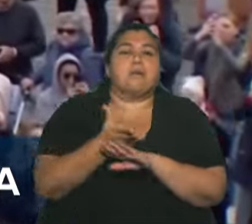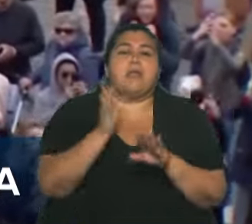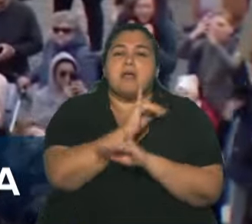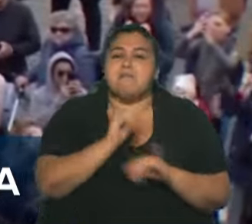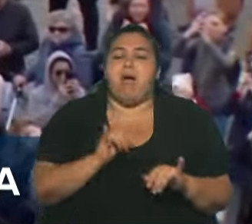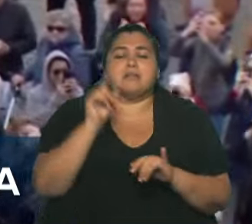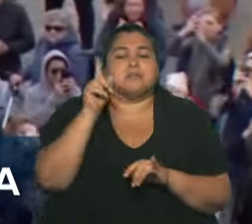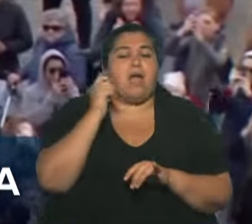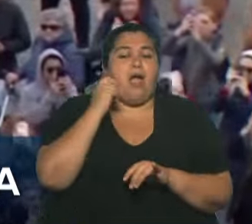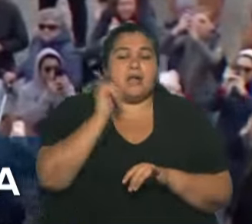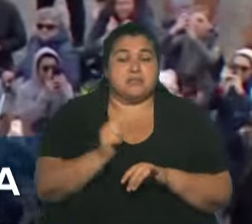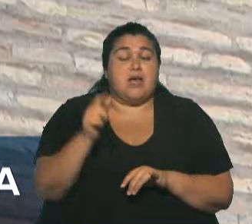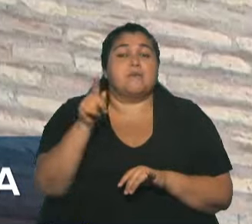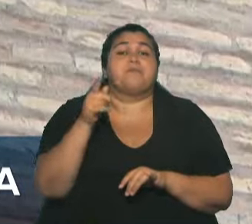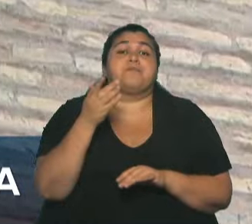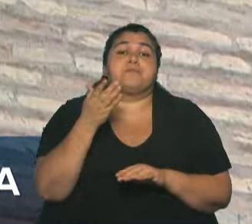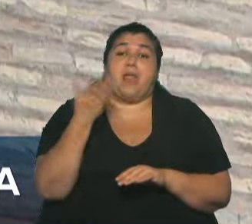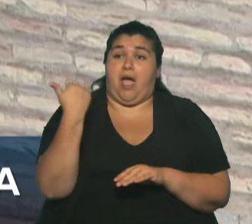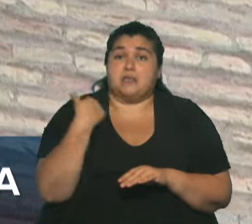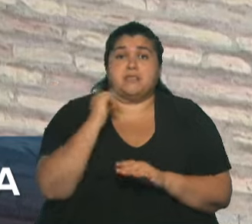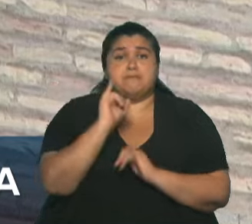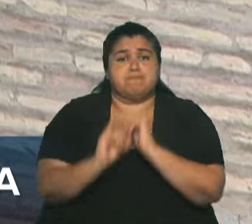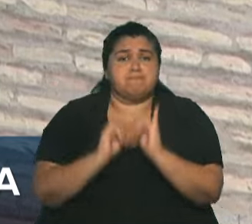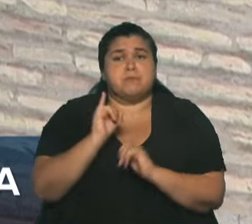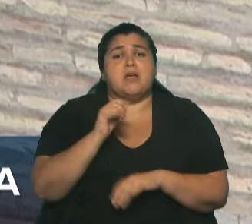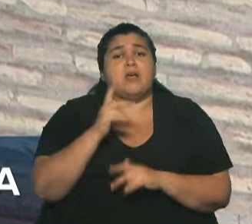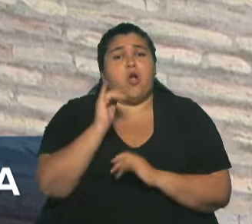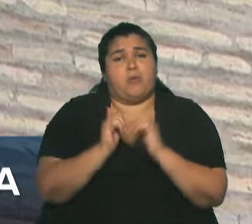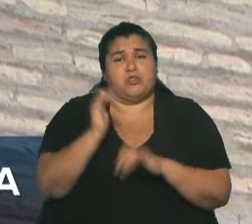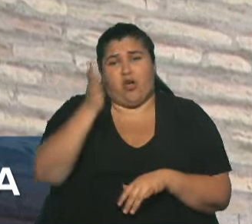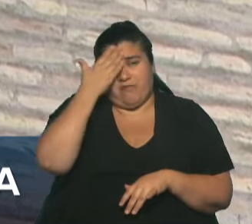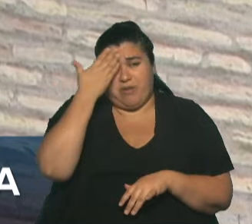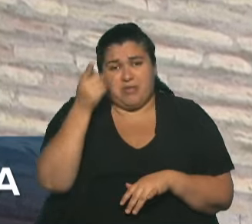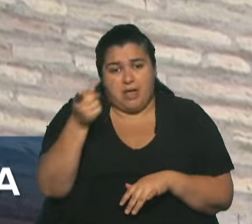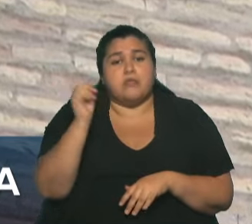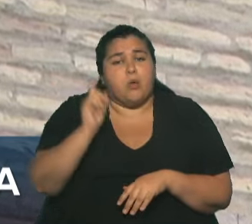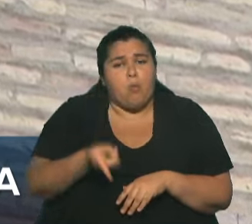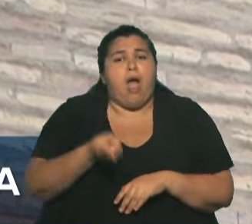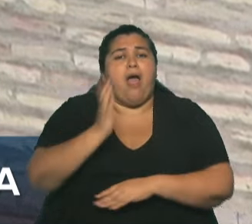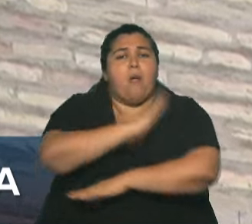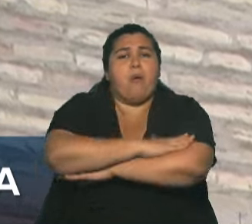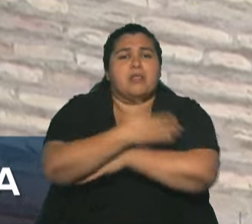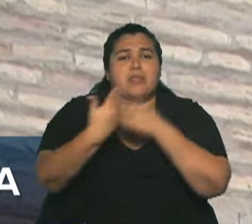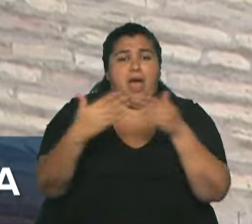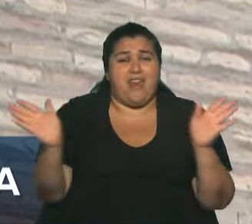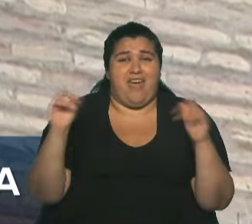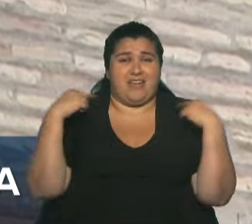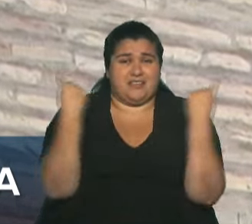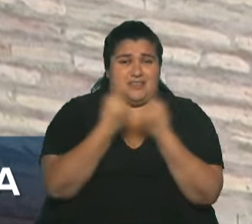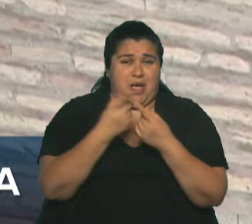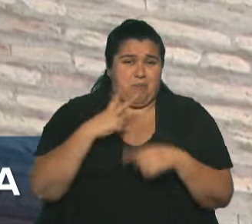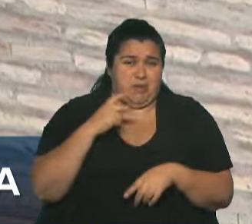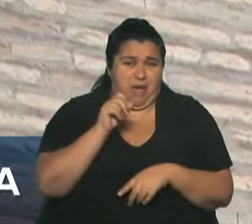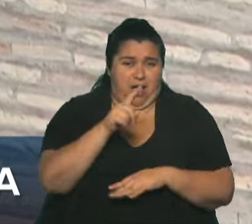Gaza. Francisco, quien ayer reveló que sufre una bronquitis, esta mañana igual se asomó a la ventana de su estudio privado en el